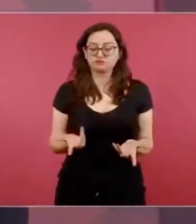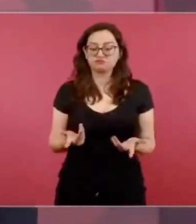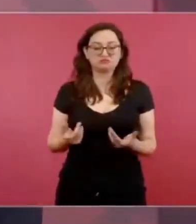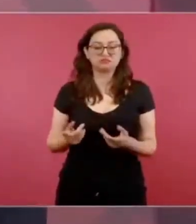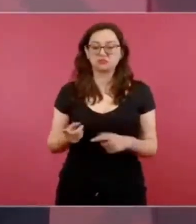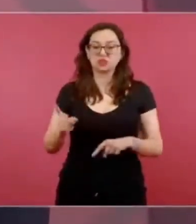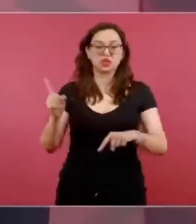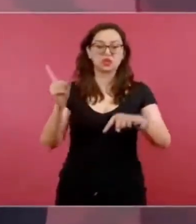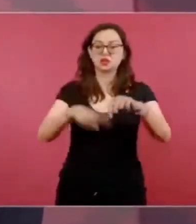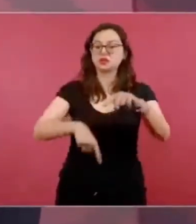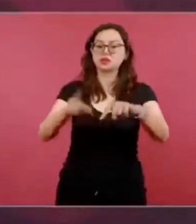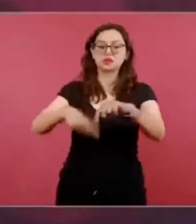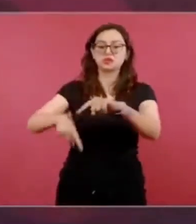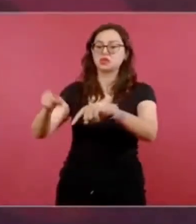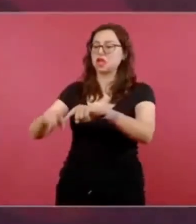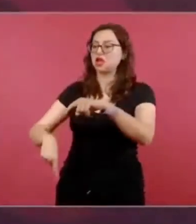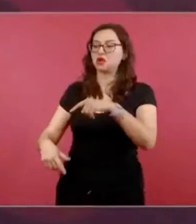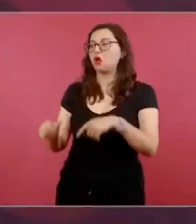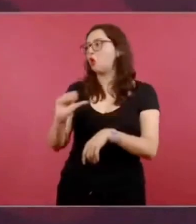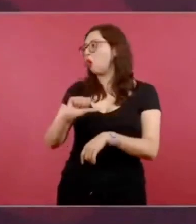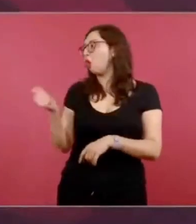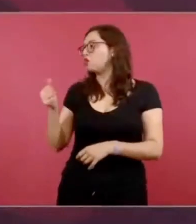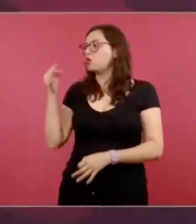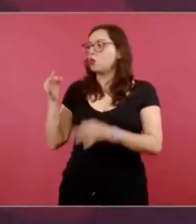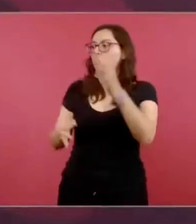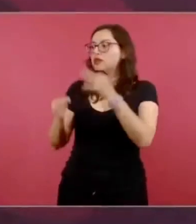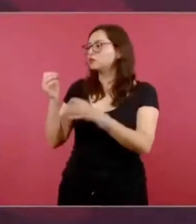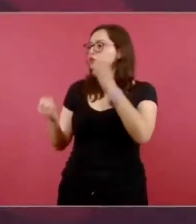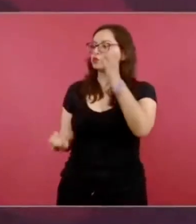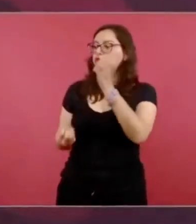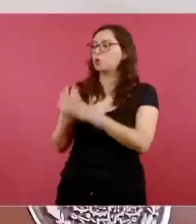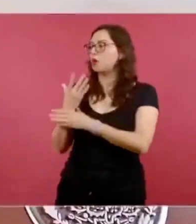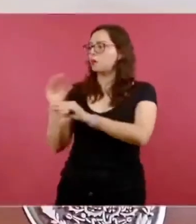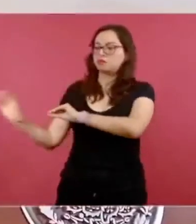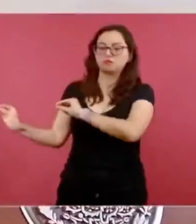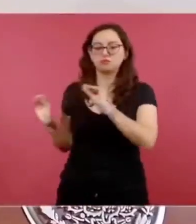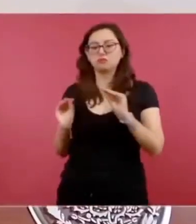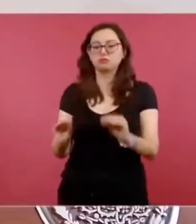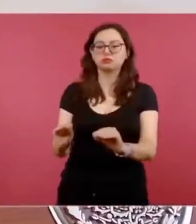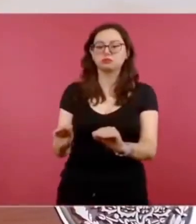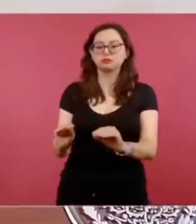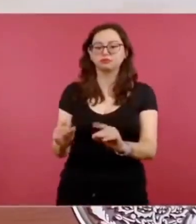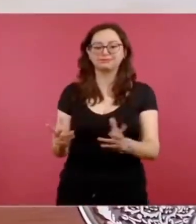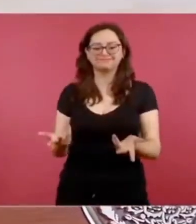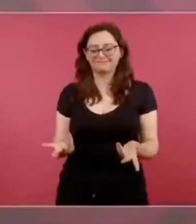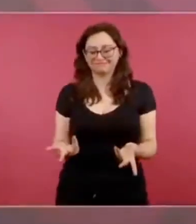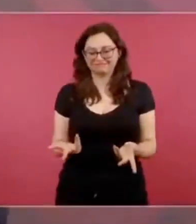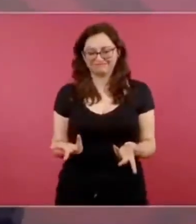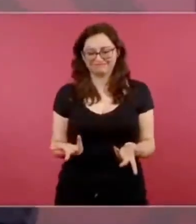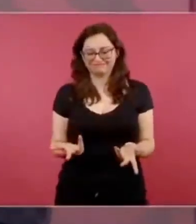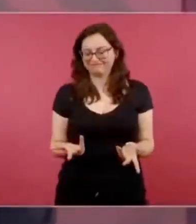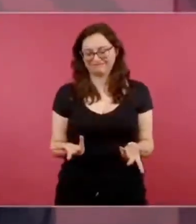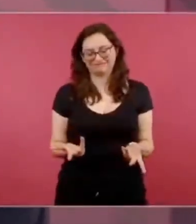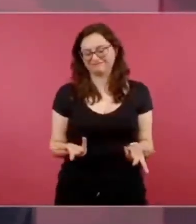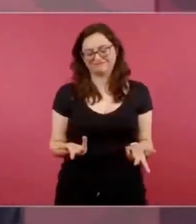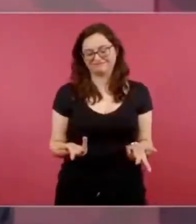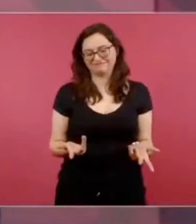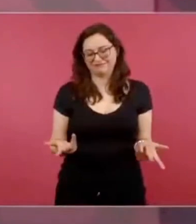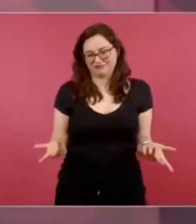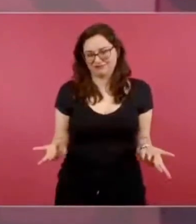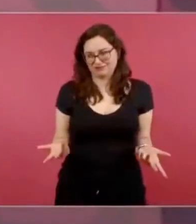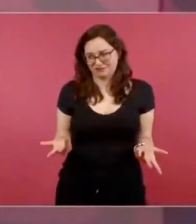quitarlos y hay que poner a otros. A ver. ¿Y dónde se van a